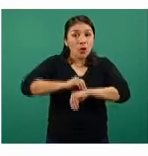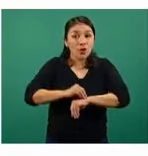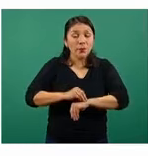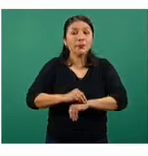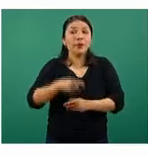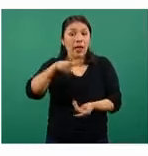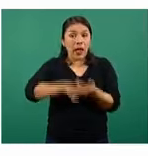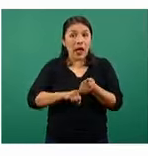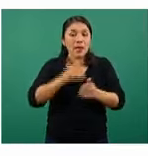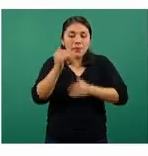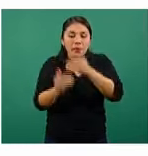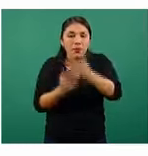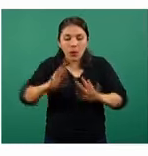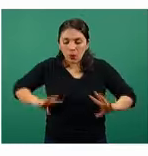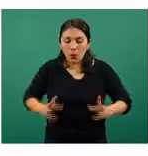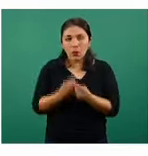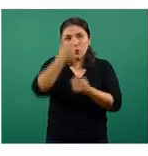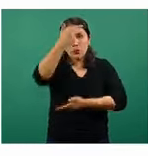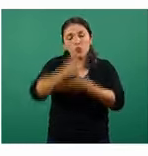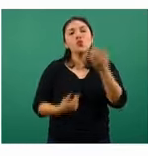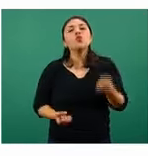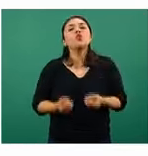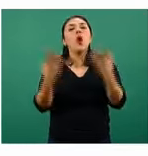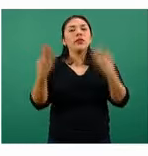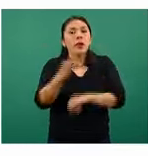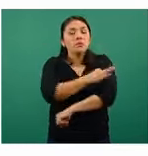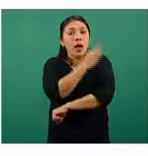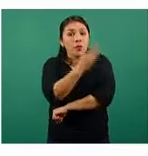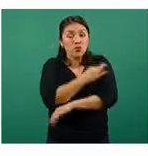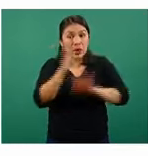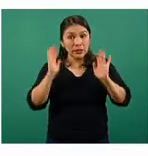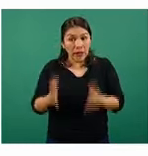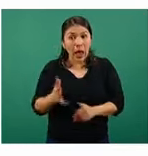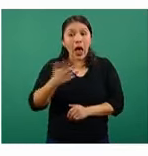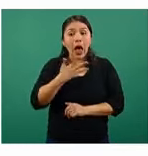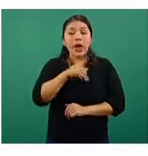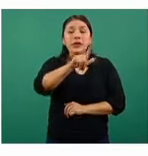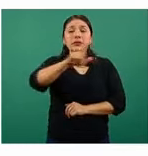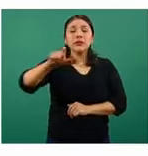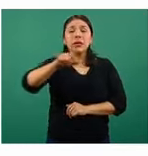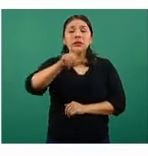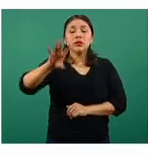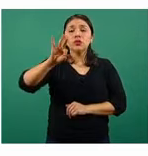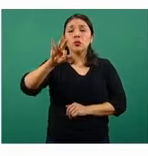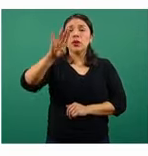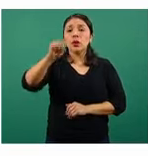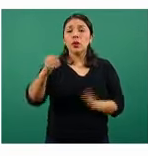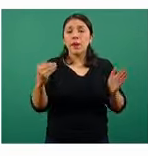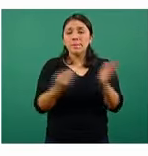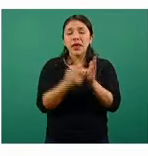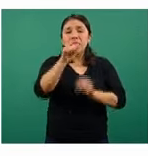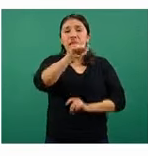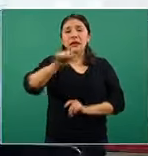aplicado, es decir, el avance acumulado en la materia de vacunación, serían